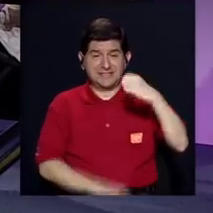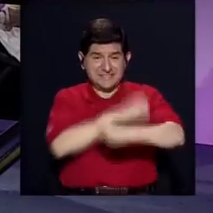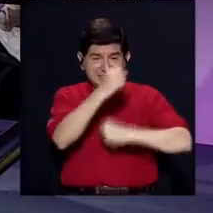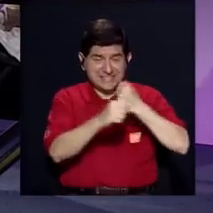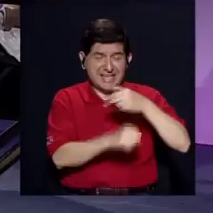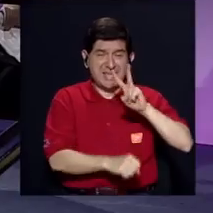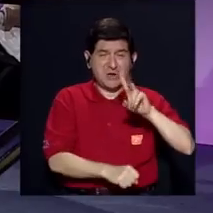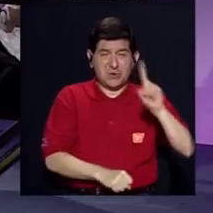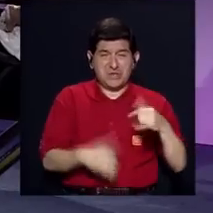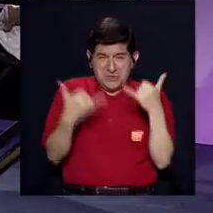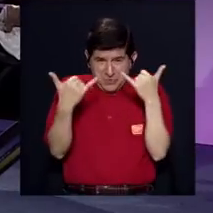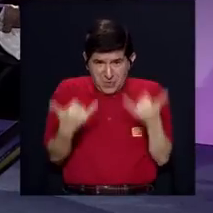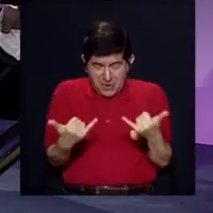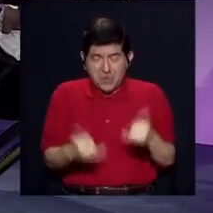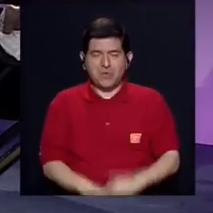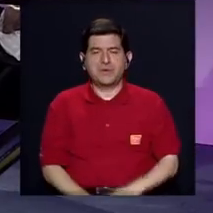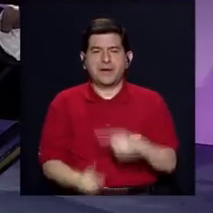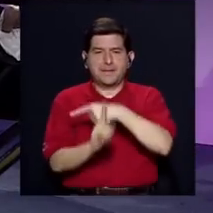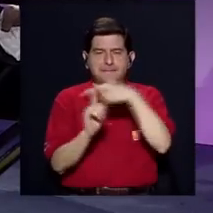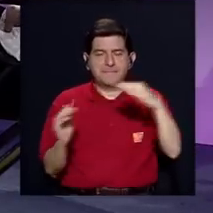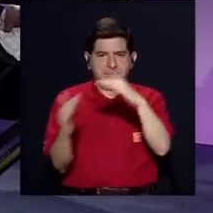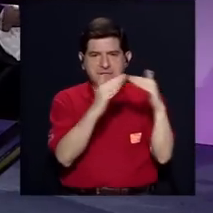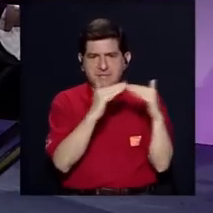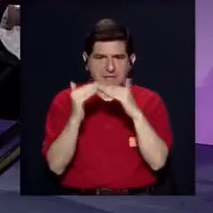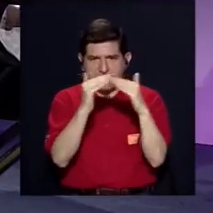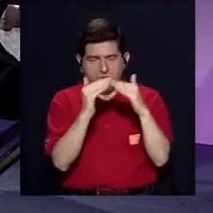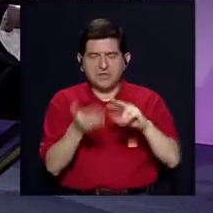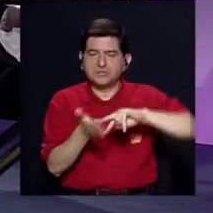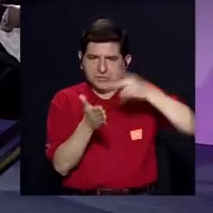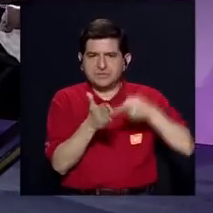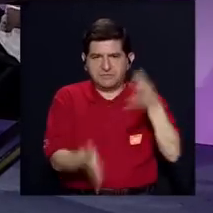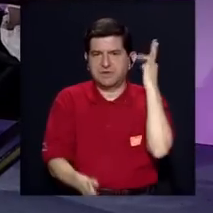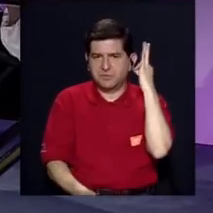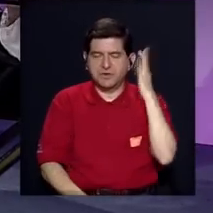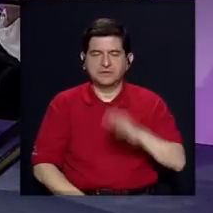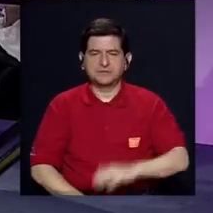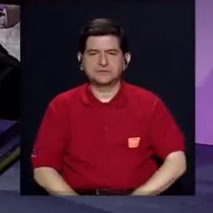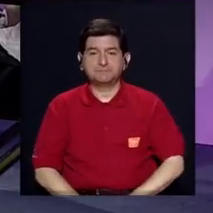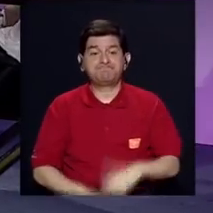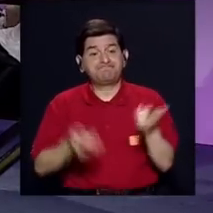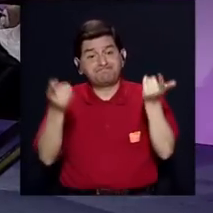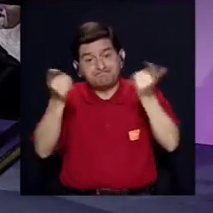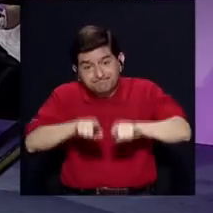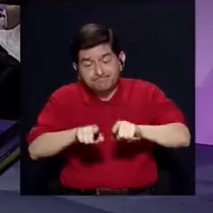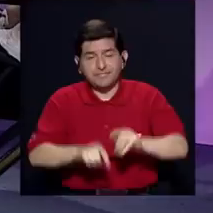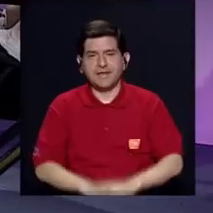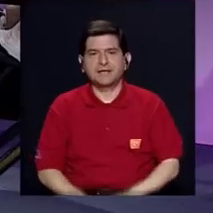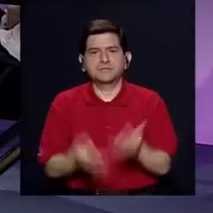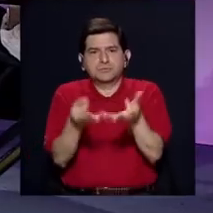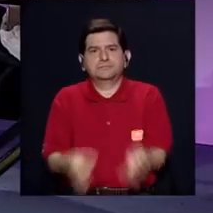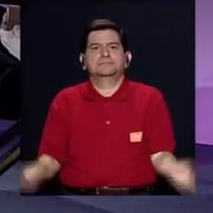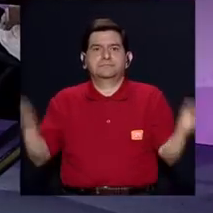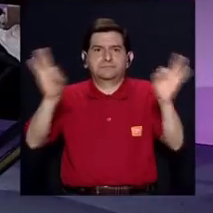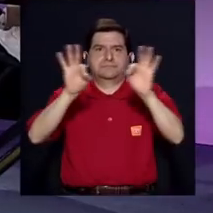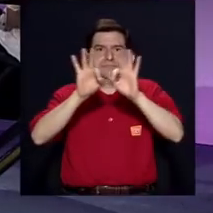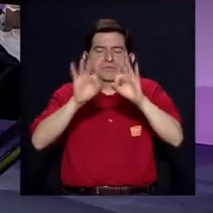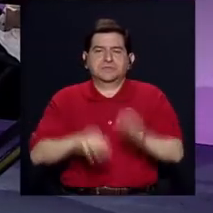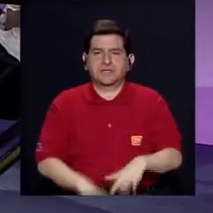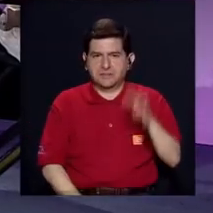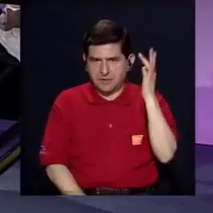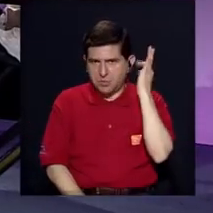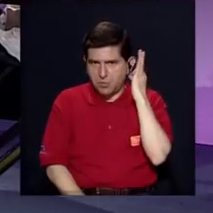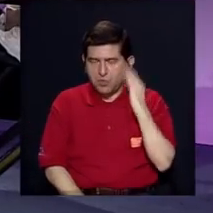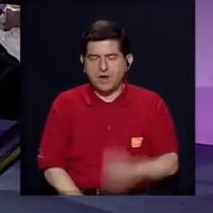21 con la mitad de la población que somos las mujeres y en este caso pues fundamentalmente con las